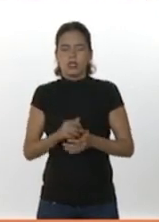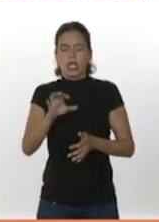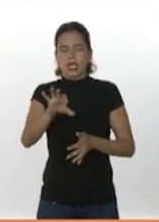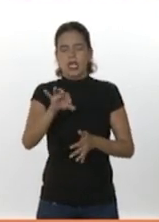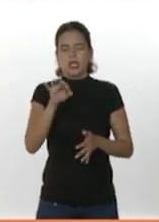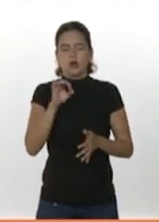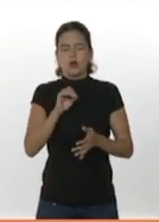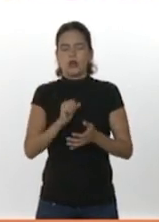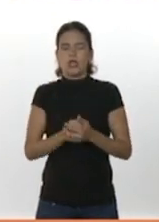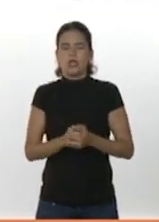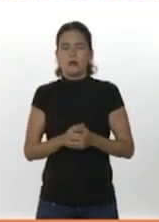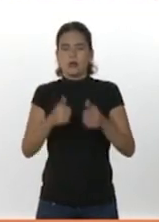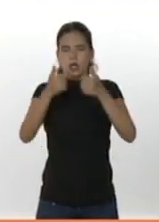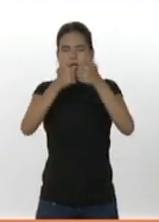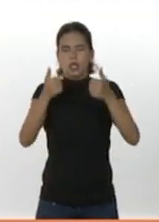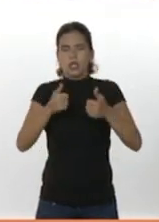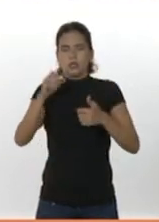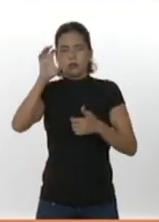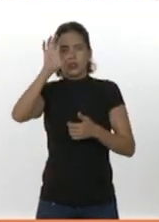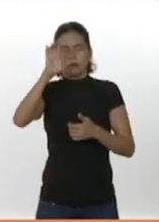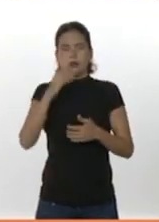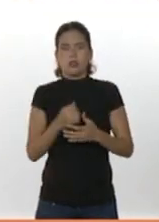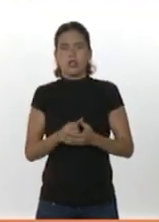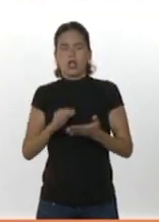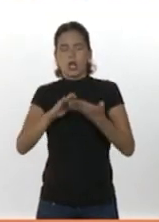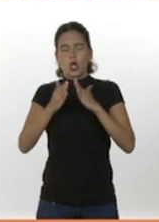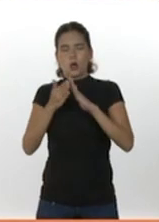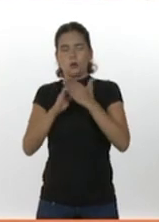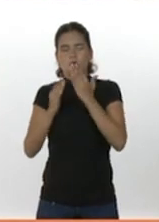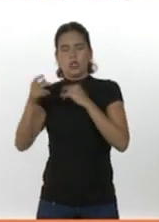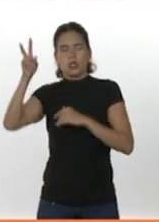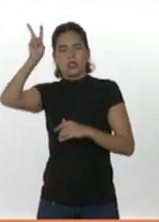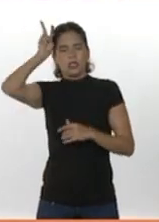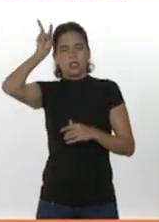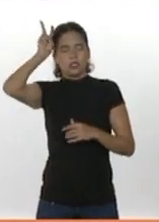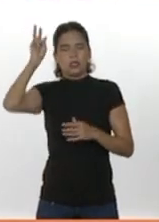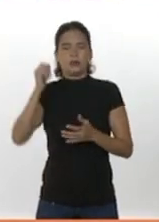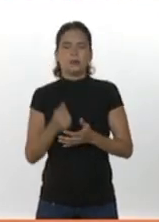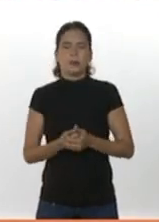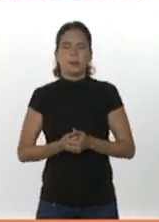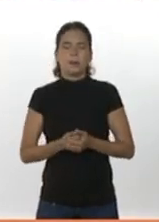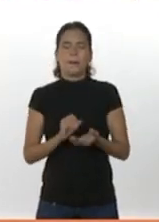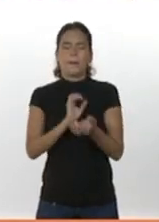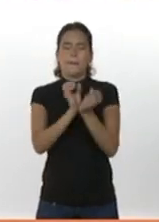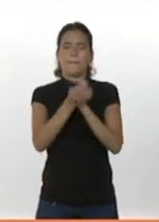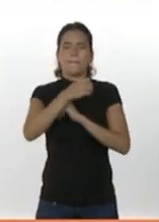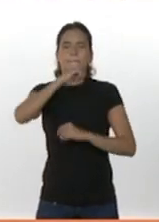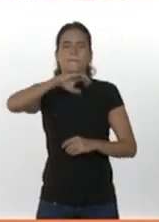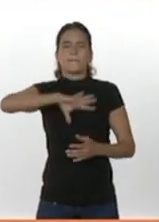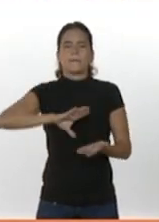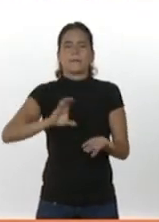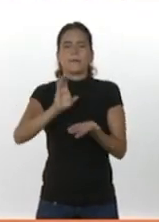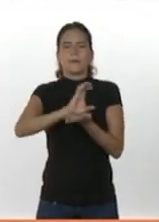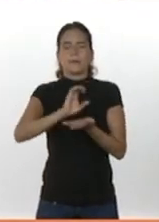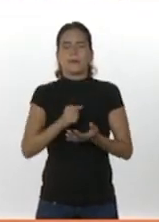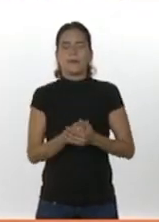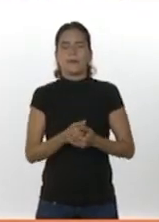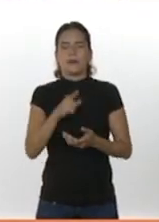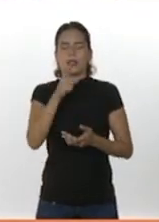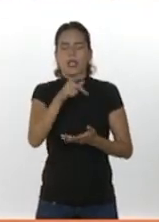arte y patrimonio, como lo es la comunidad indígena, y en GHC